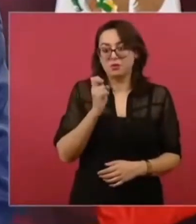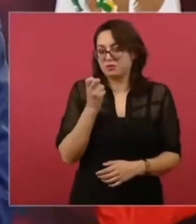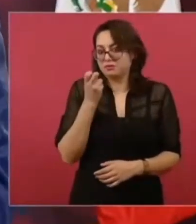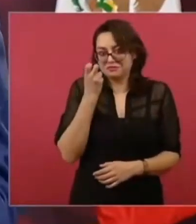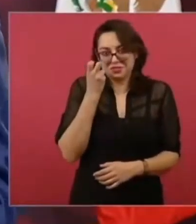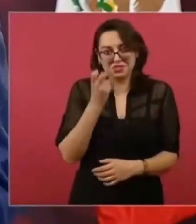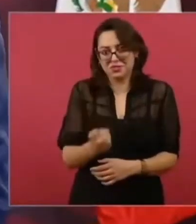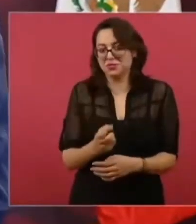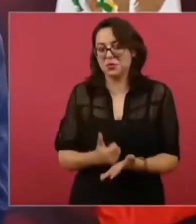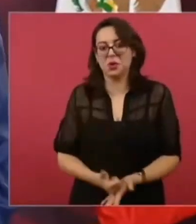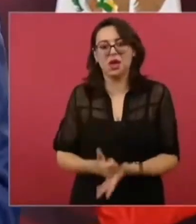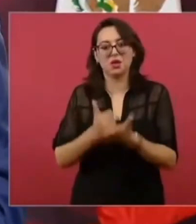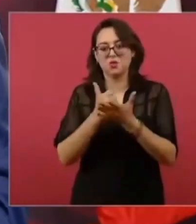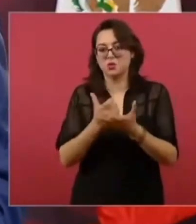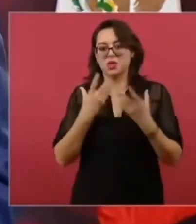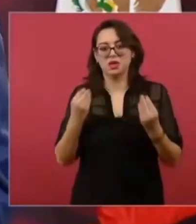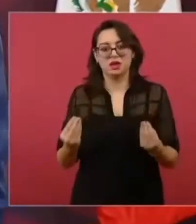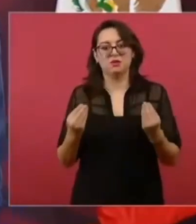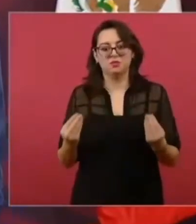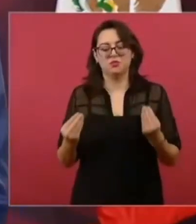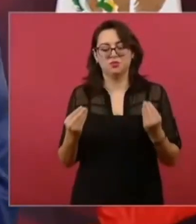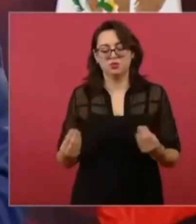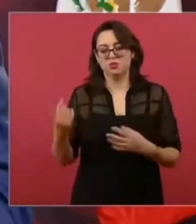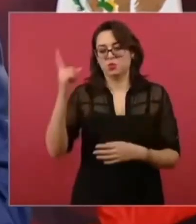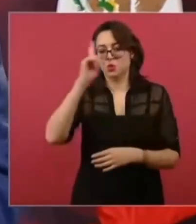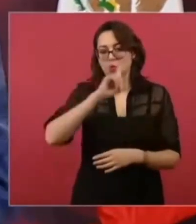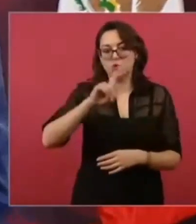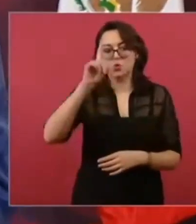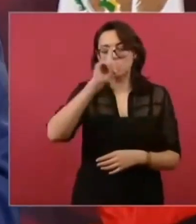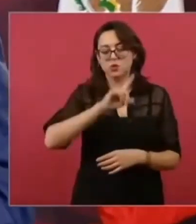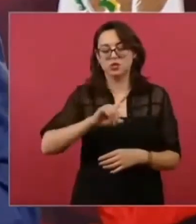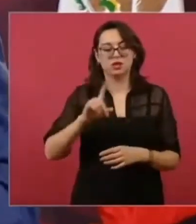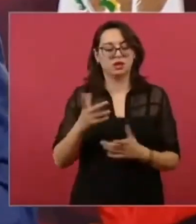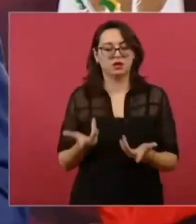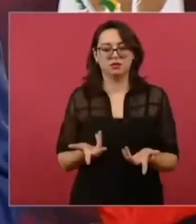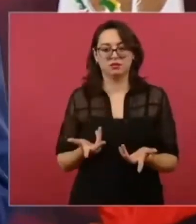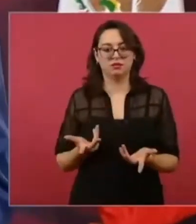se recomienda en todos los casos.